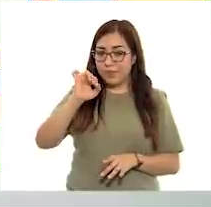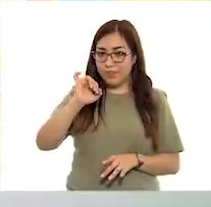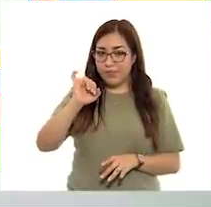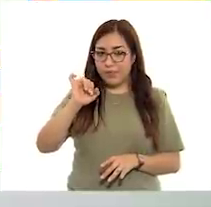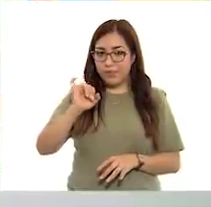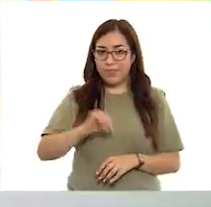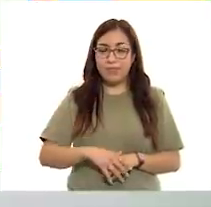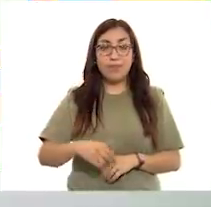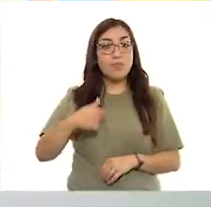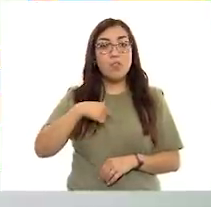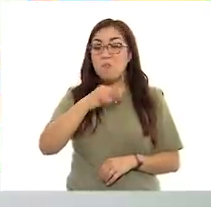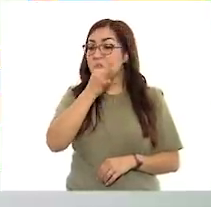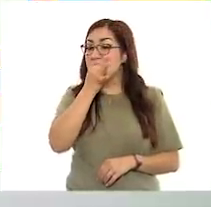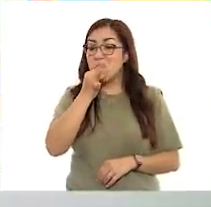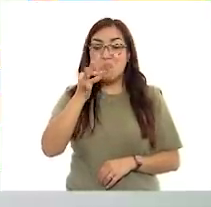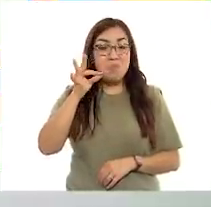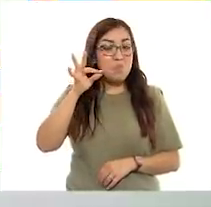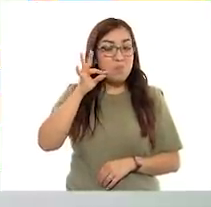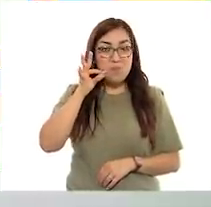Sin hablar.